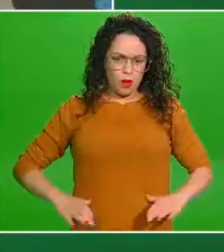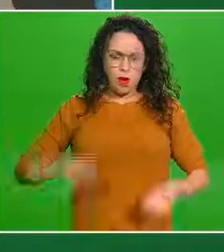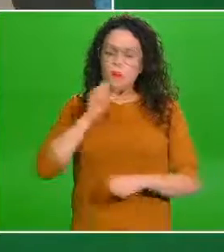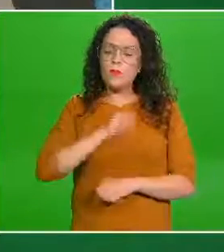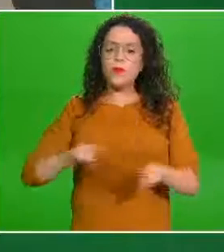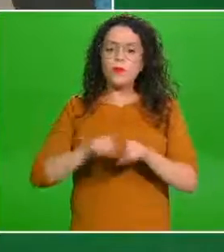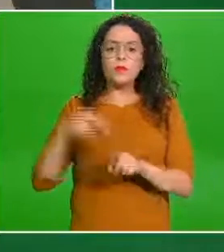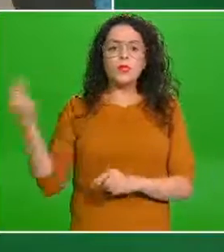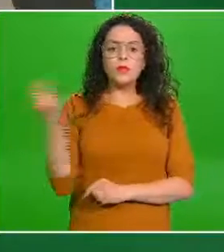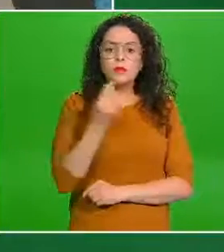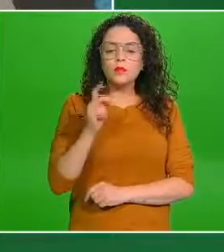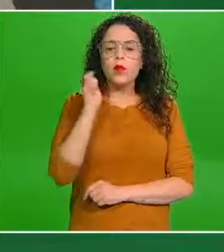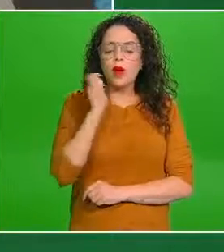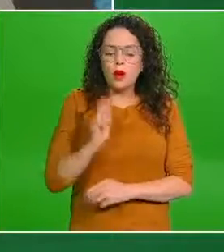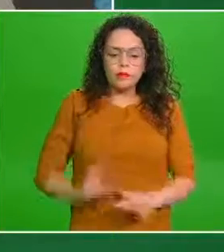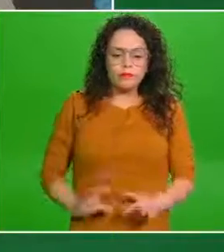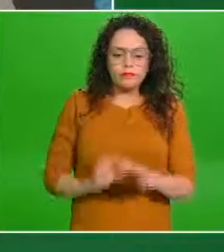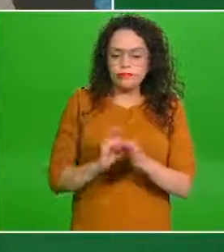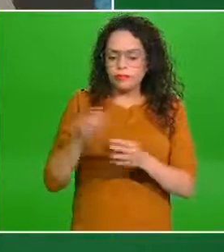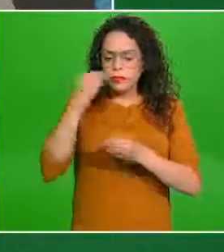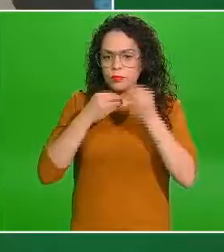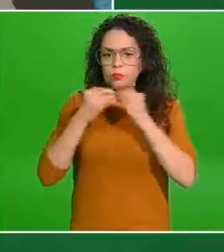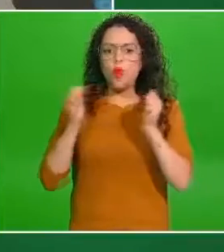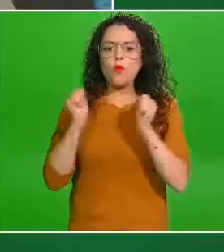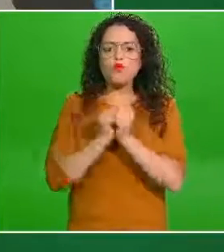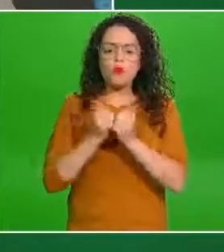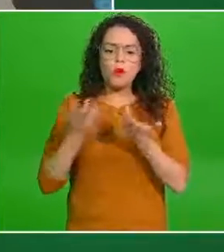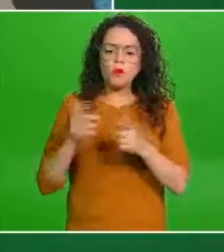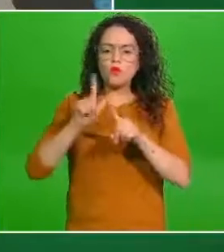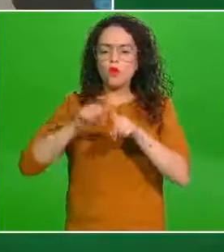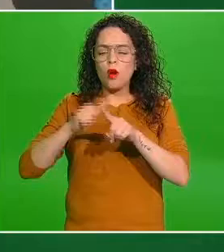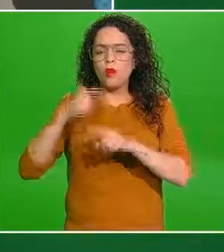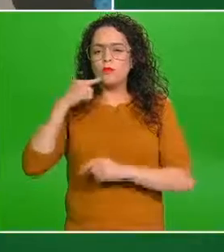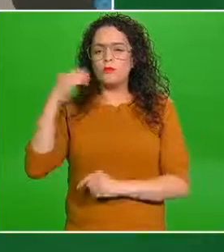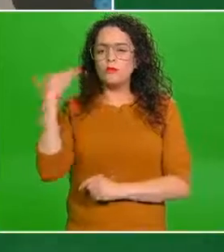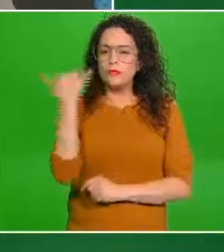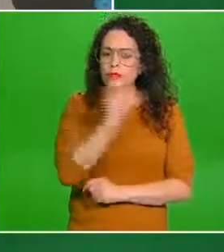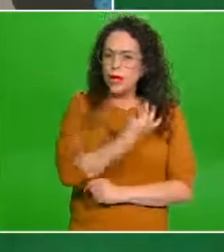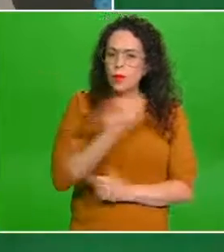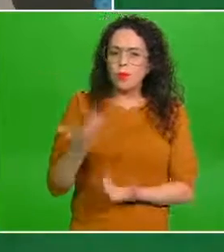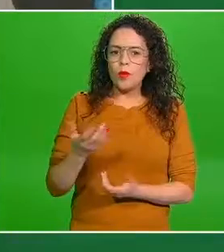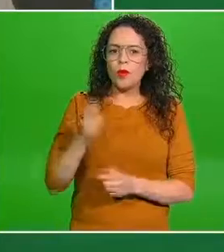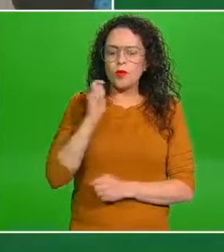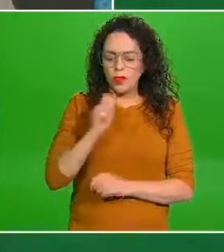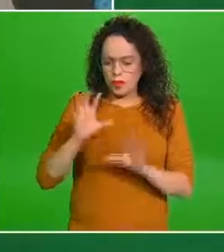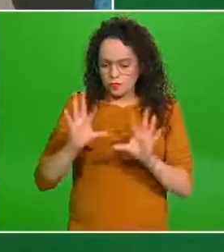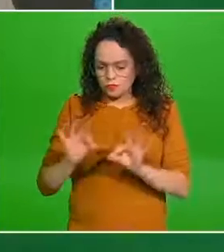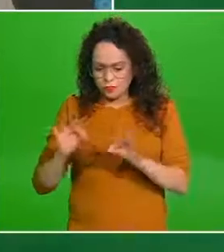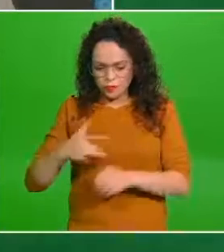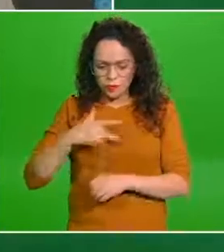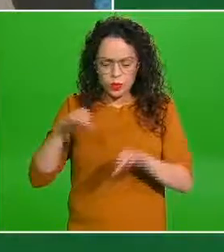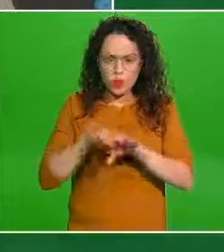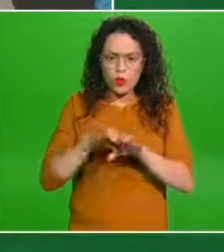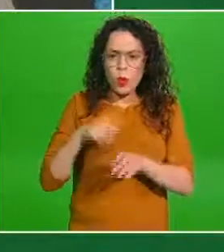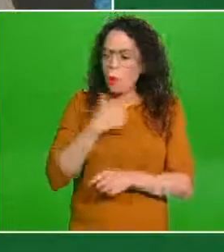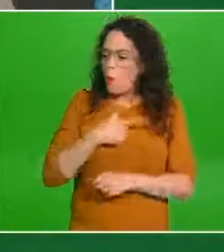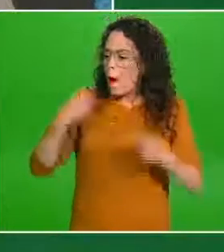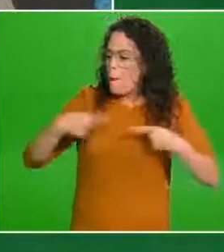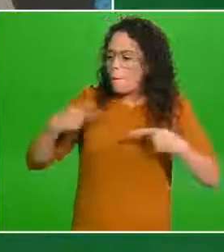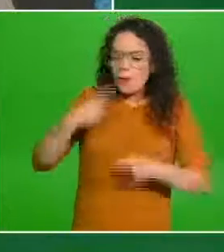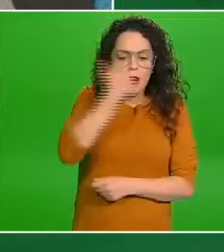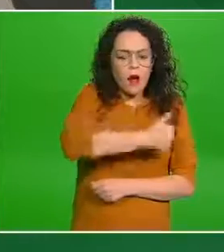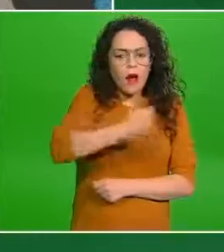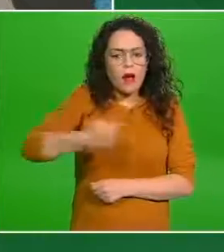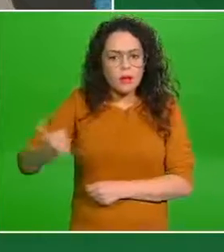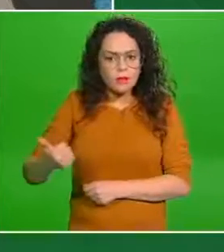combinar alimentos con base a los colores, sabores, texturas y considerar los gustos propios de las personas.